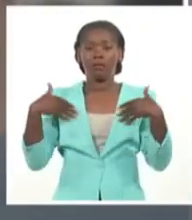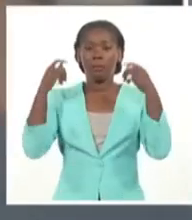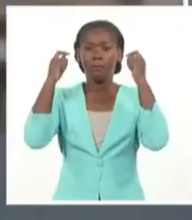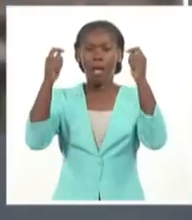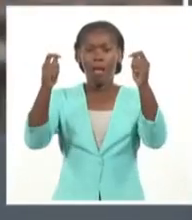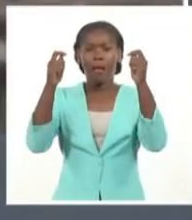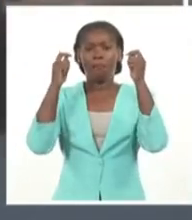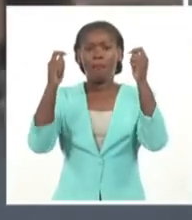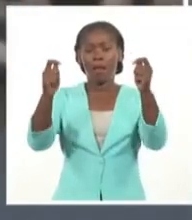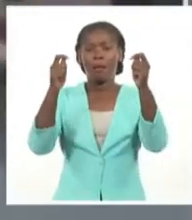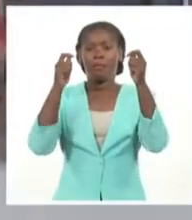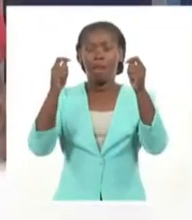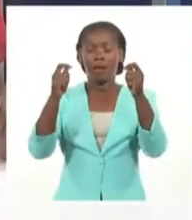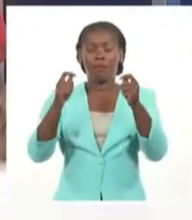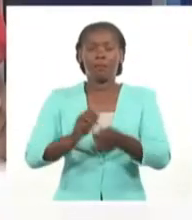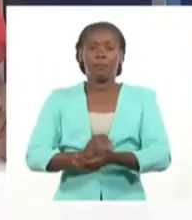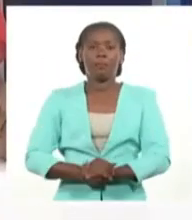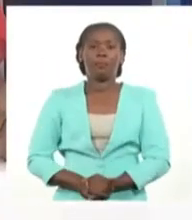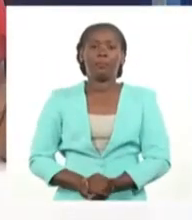y negociación.